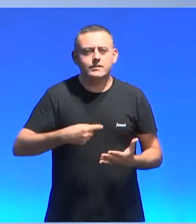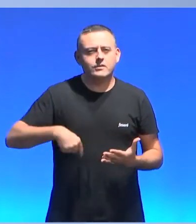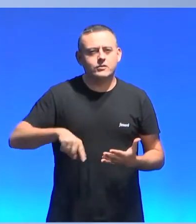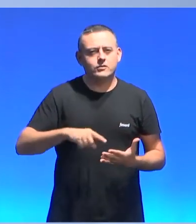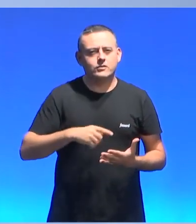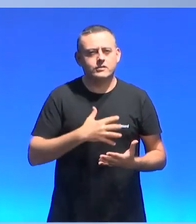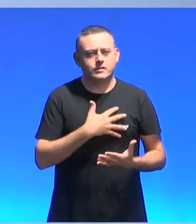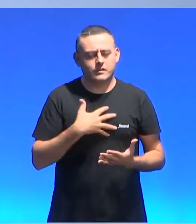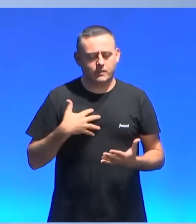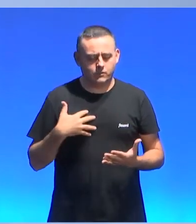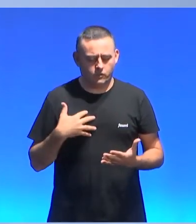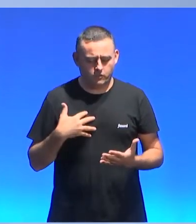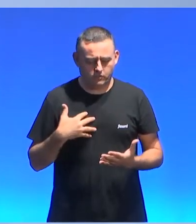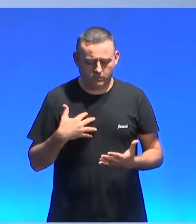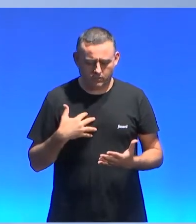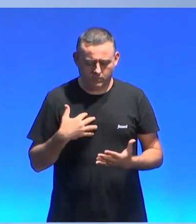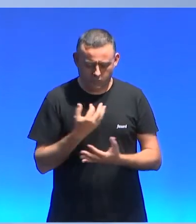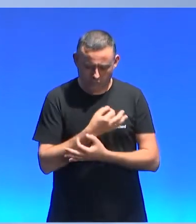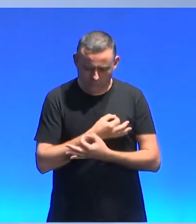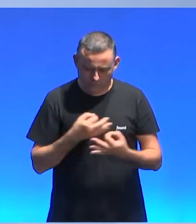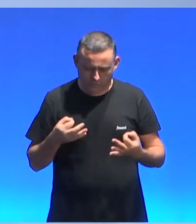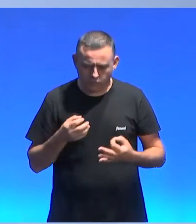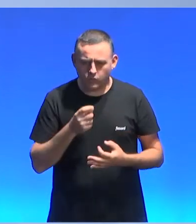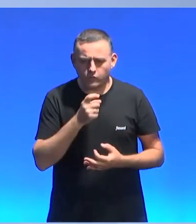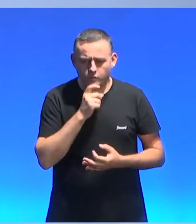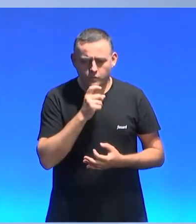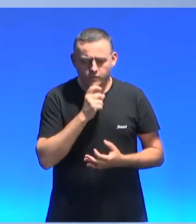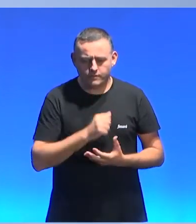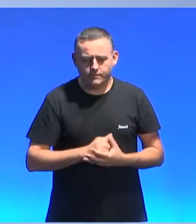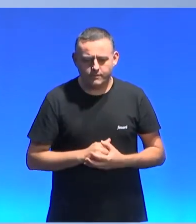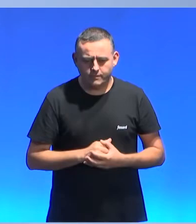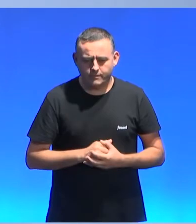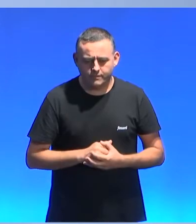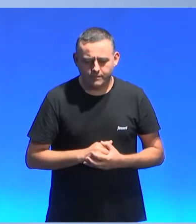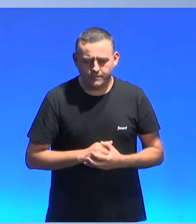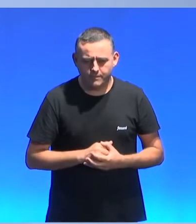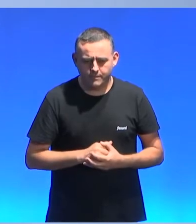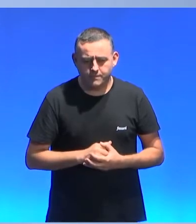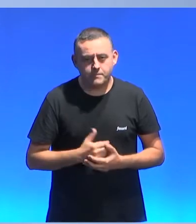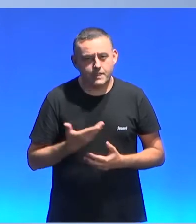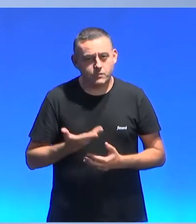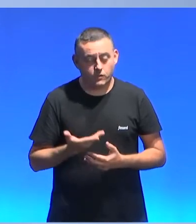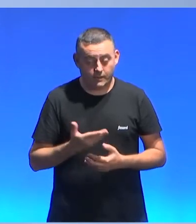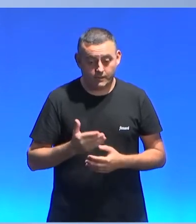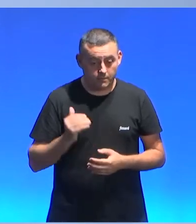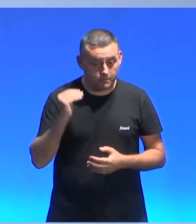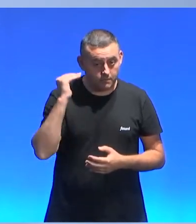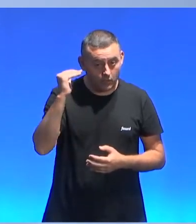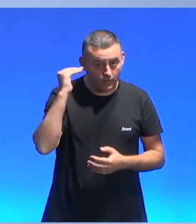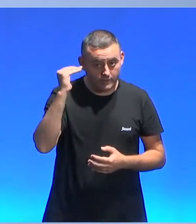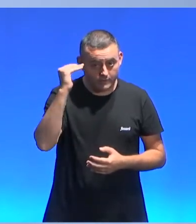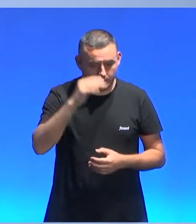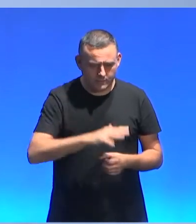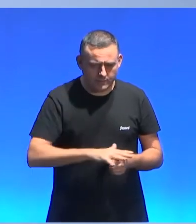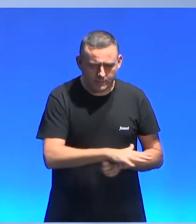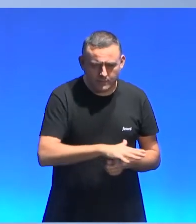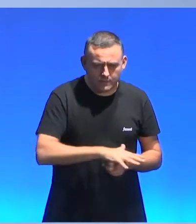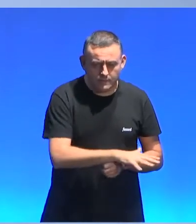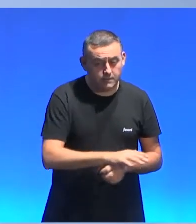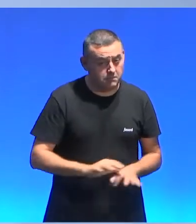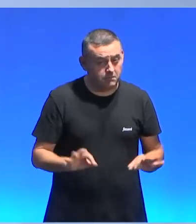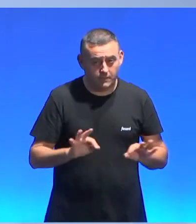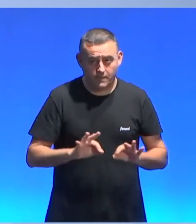en una votación, nosotros no podemos tomar ninguna parte. Tenemos que marcarlo